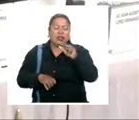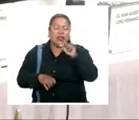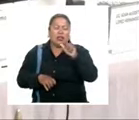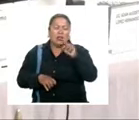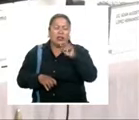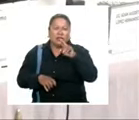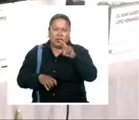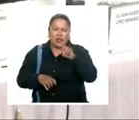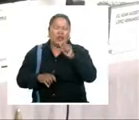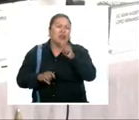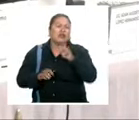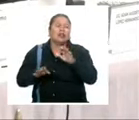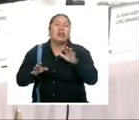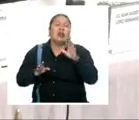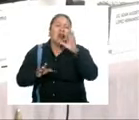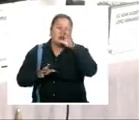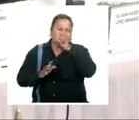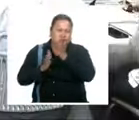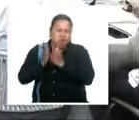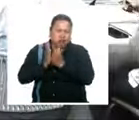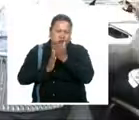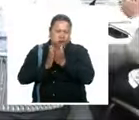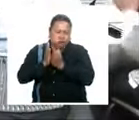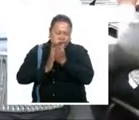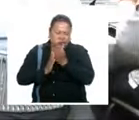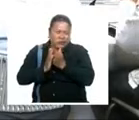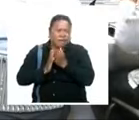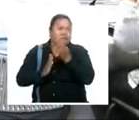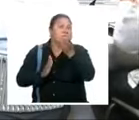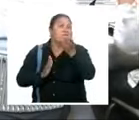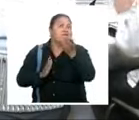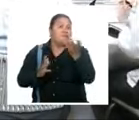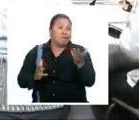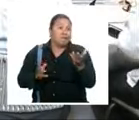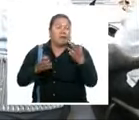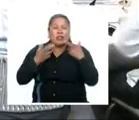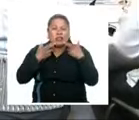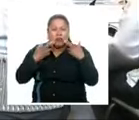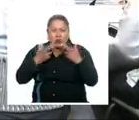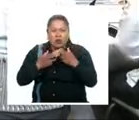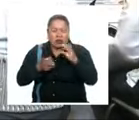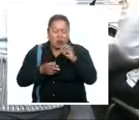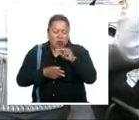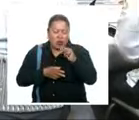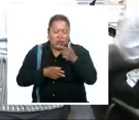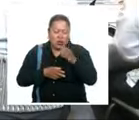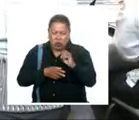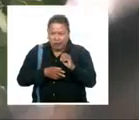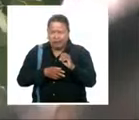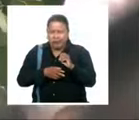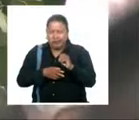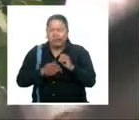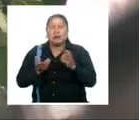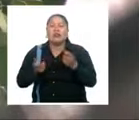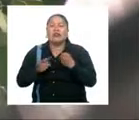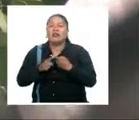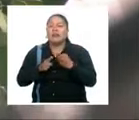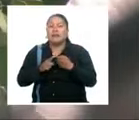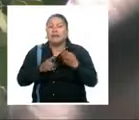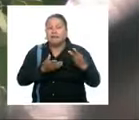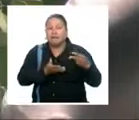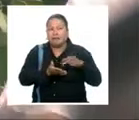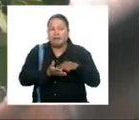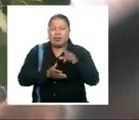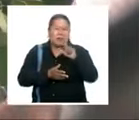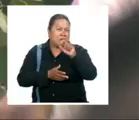tema del cambio climático. Por ello, en el marco de la reunión de la CONAGO, con la presencia